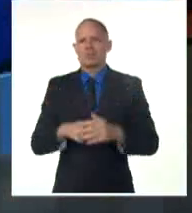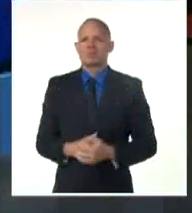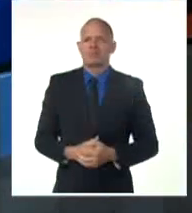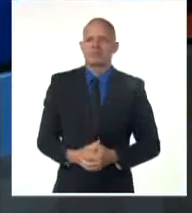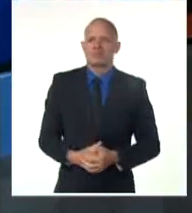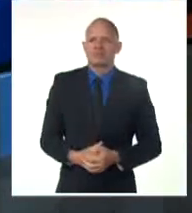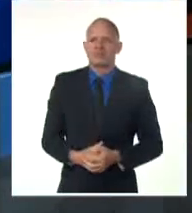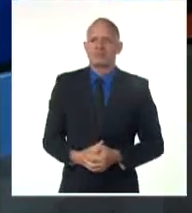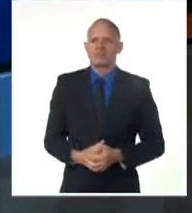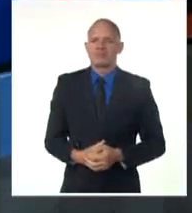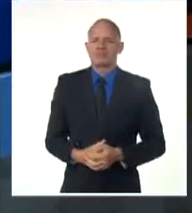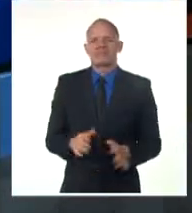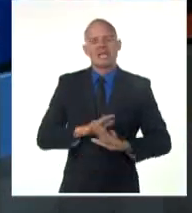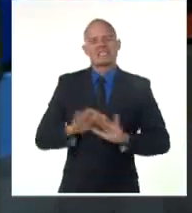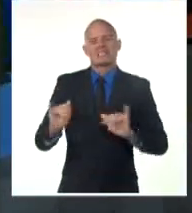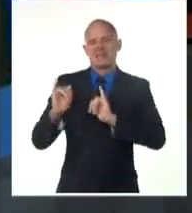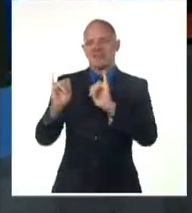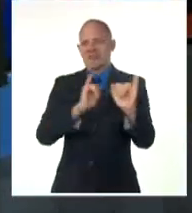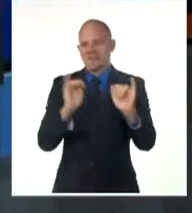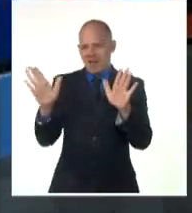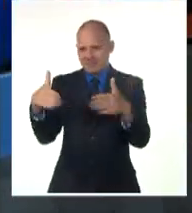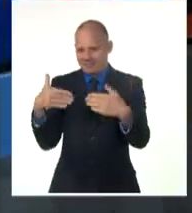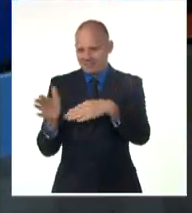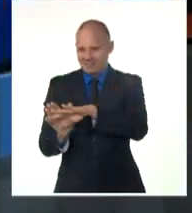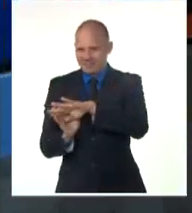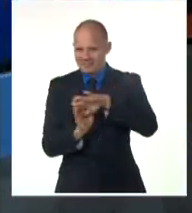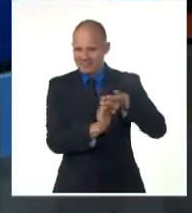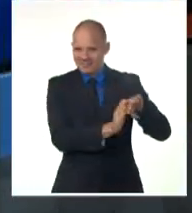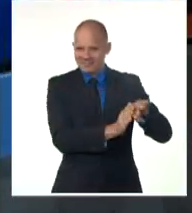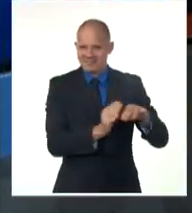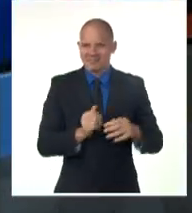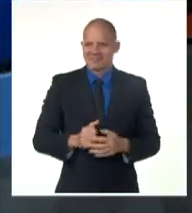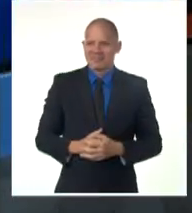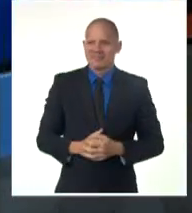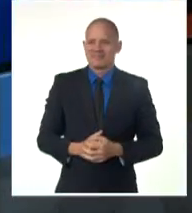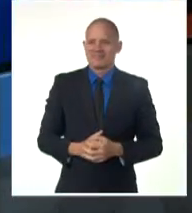Y de esta manera, Giselle, ponemos punto final a nuestro recorrido más allá de las fronteras cubanas. Gracias.